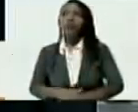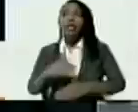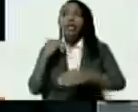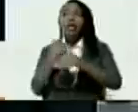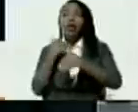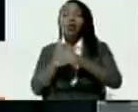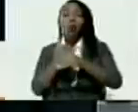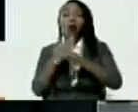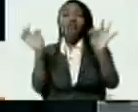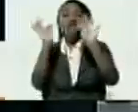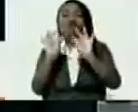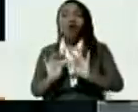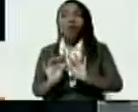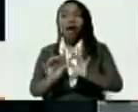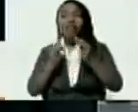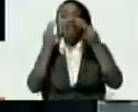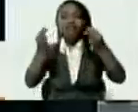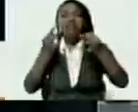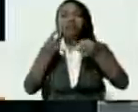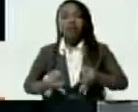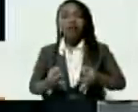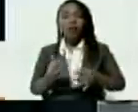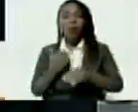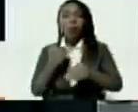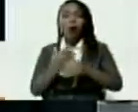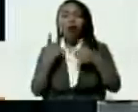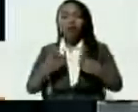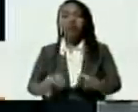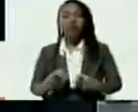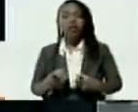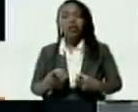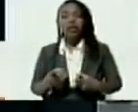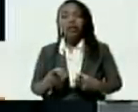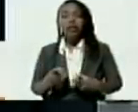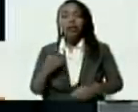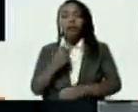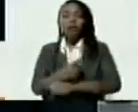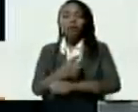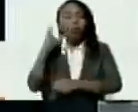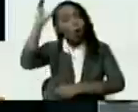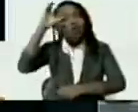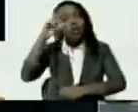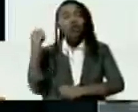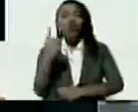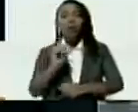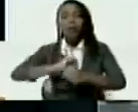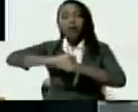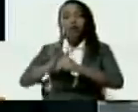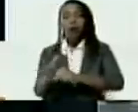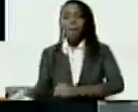Igualmente, debemos tener conciencia que el coronavirus no solo ha afectado